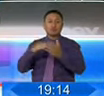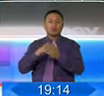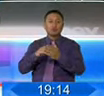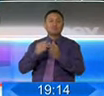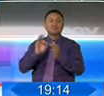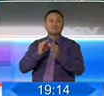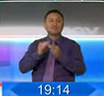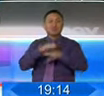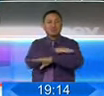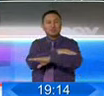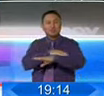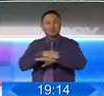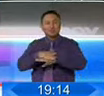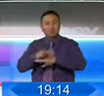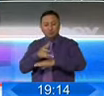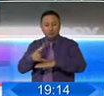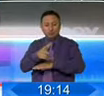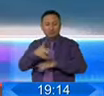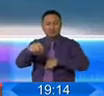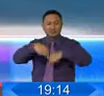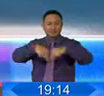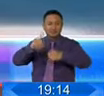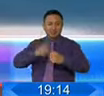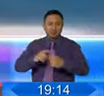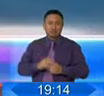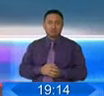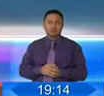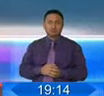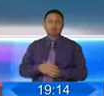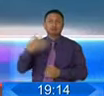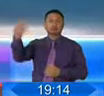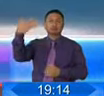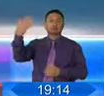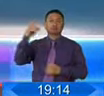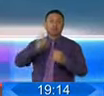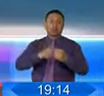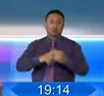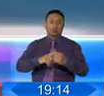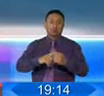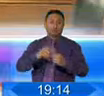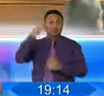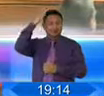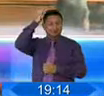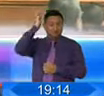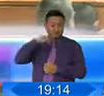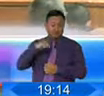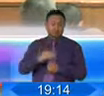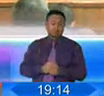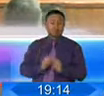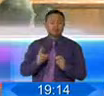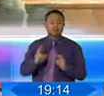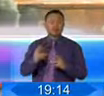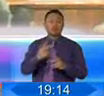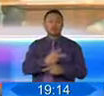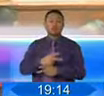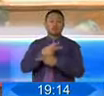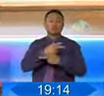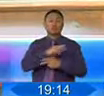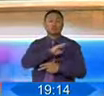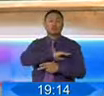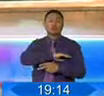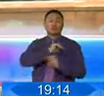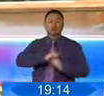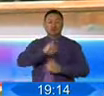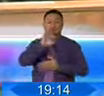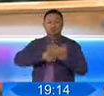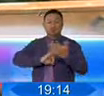de varios de los principales ejes viales de la ciudad. Por su parte, el alcalde de Quito, Mauricio Rodas, espera que el Consejo Metropolitano dé